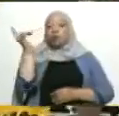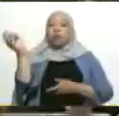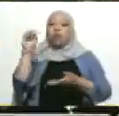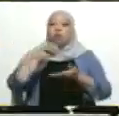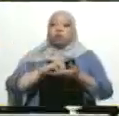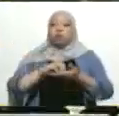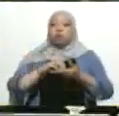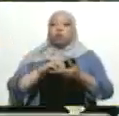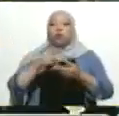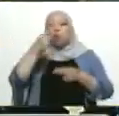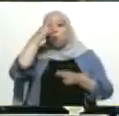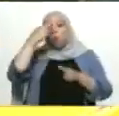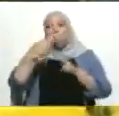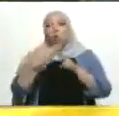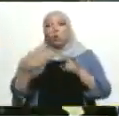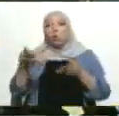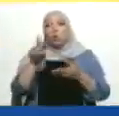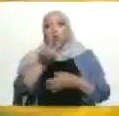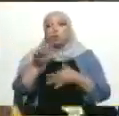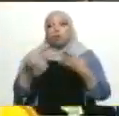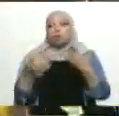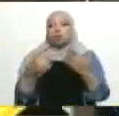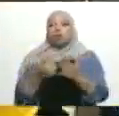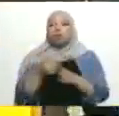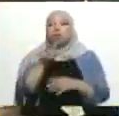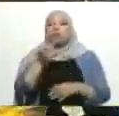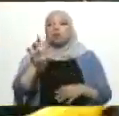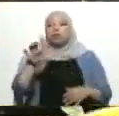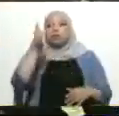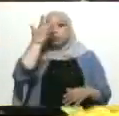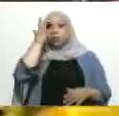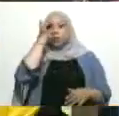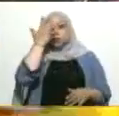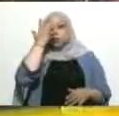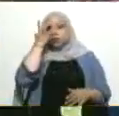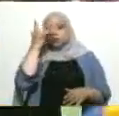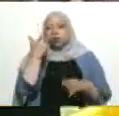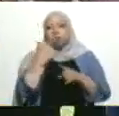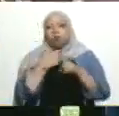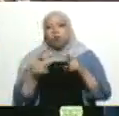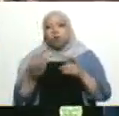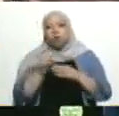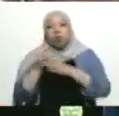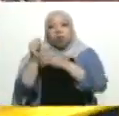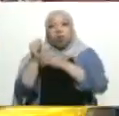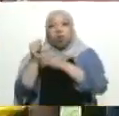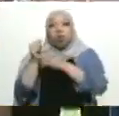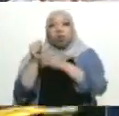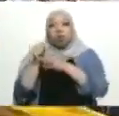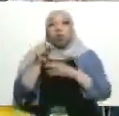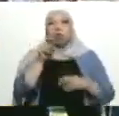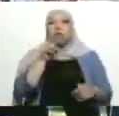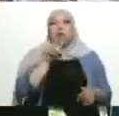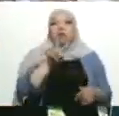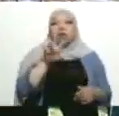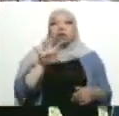rememorar cada 23 de febrero, porque son otro día heroico, cada 23 de